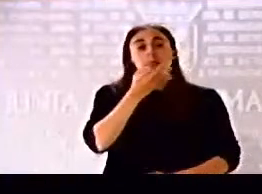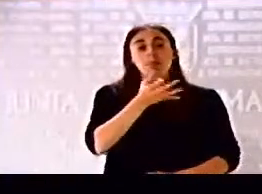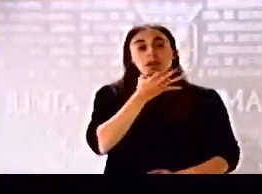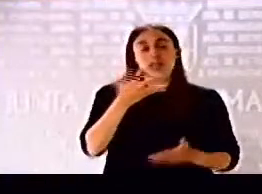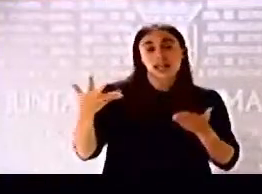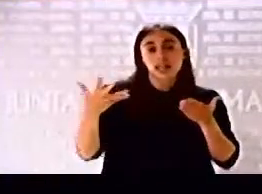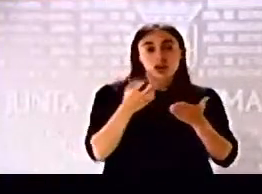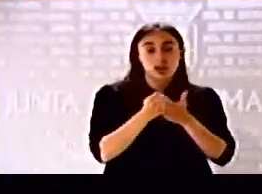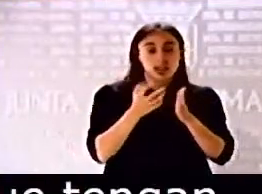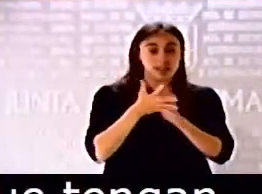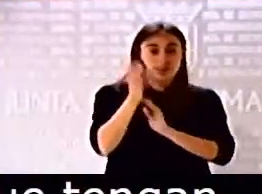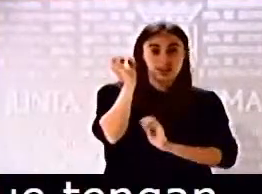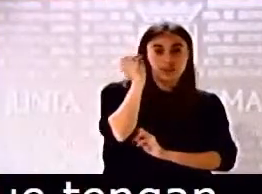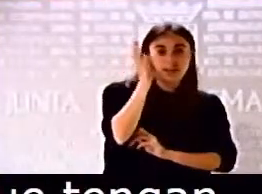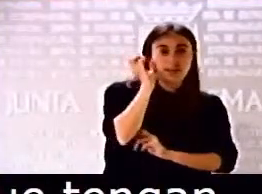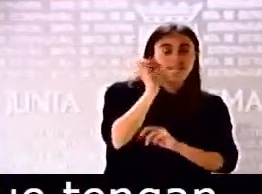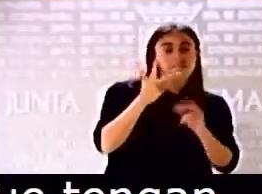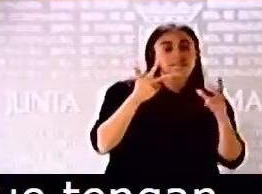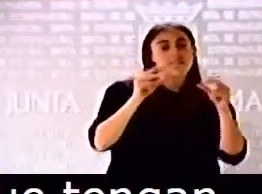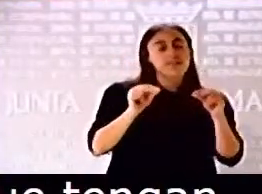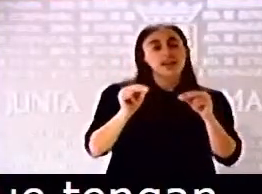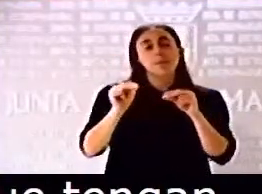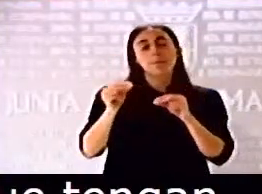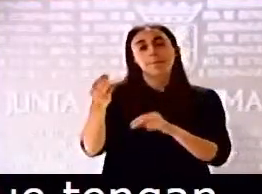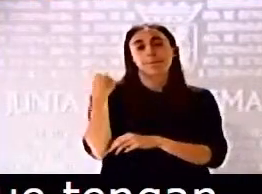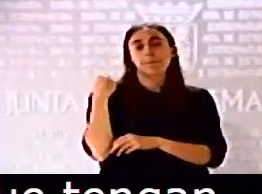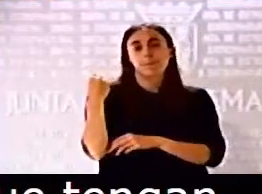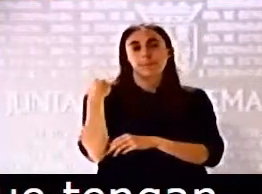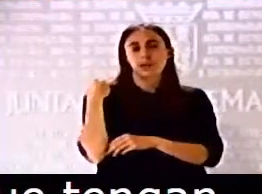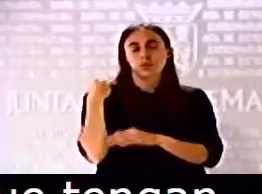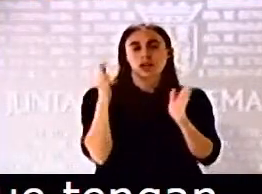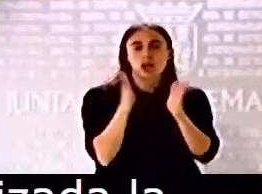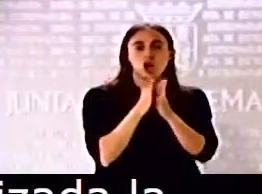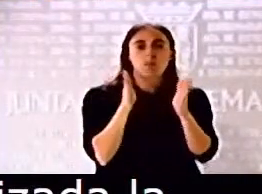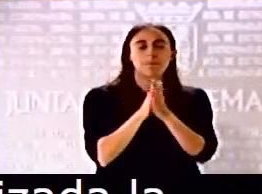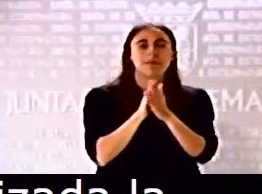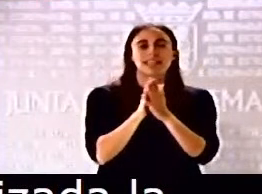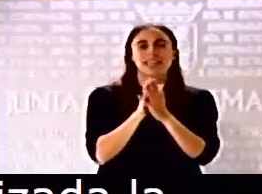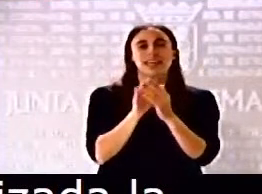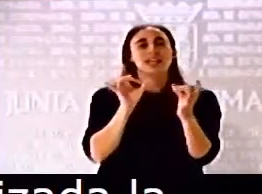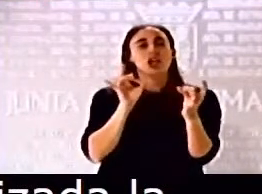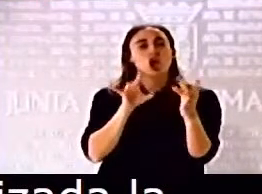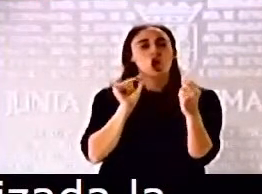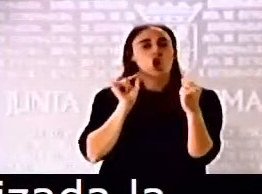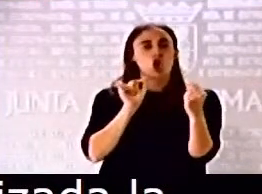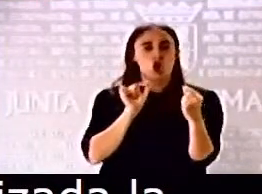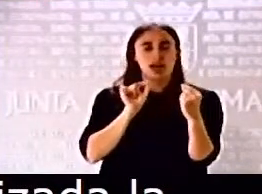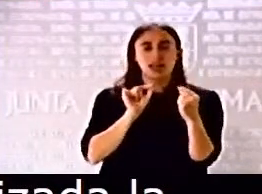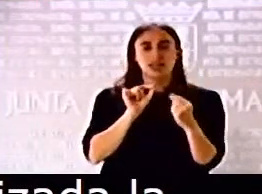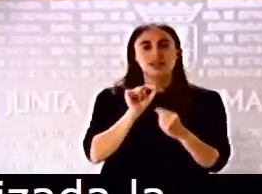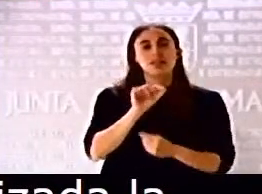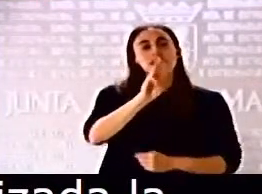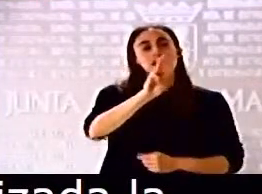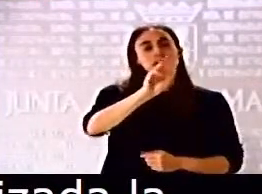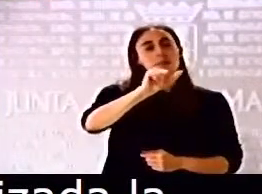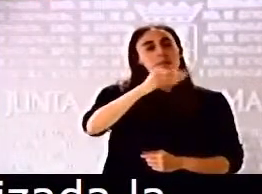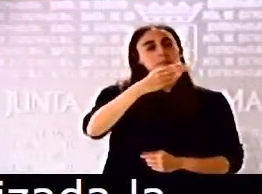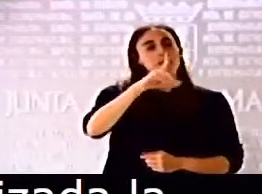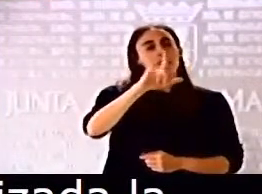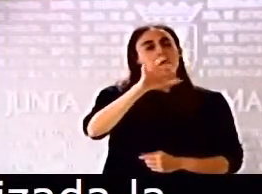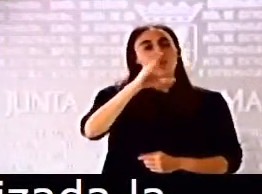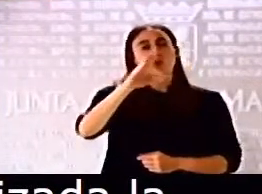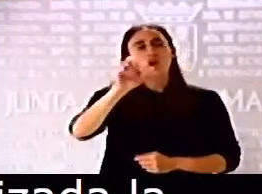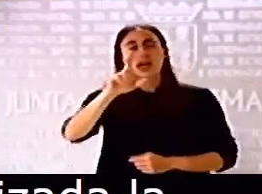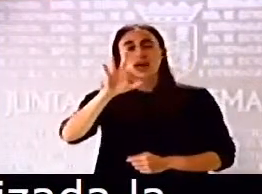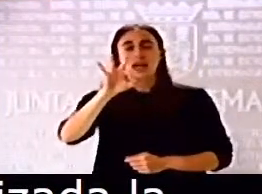Una vez finalizada la intervención, turno de pregunta para los compañeros que están conectados de manera telemática. Pablo Caro, de la agencia EFE. Sí, hola,